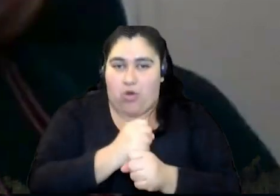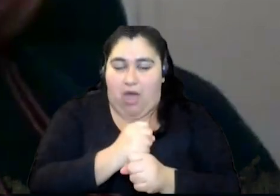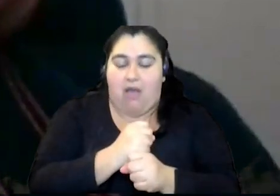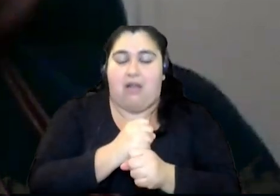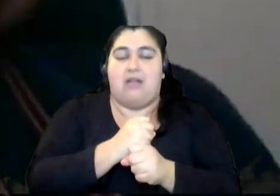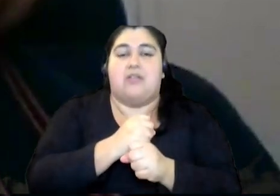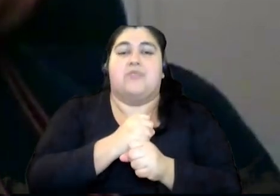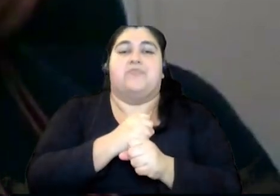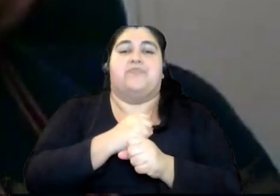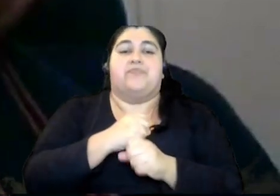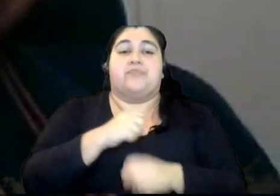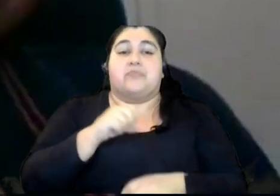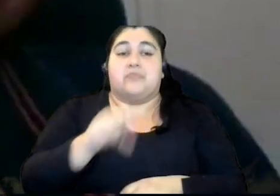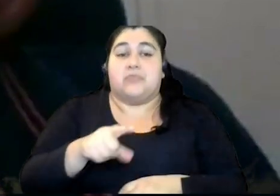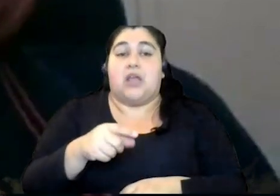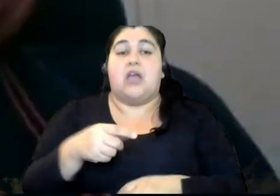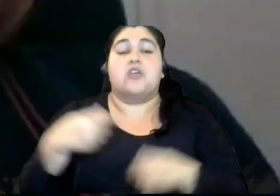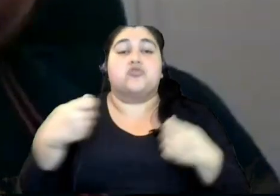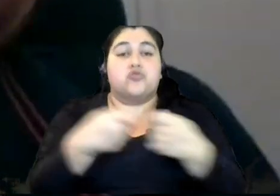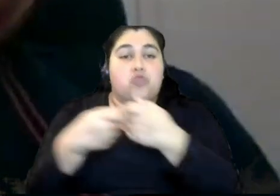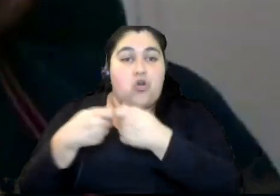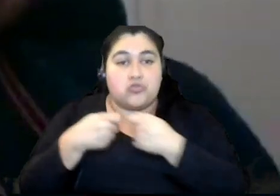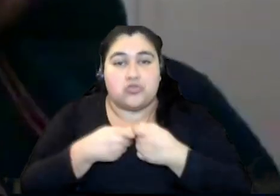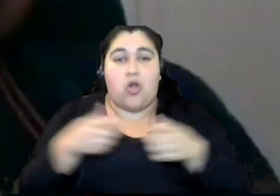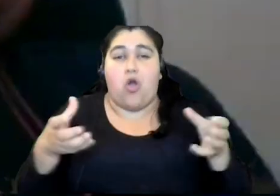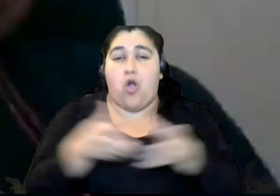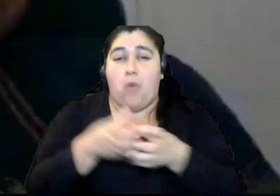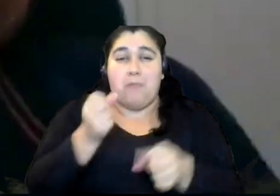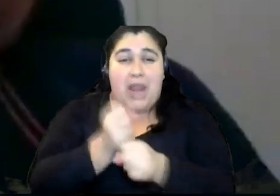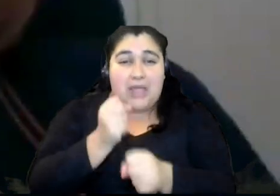más socios de cooperativas,